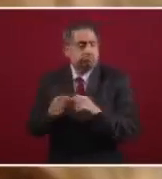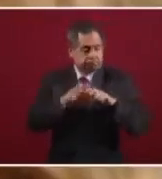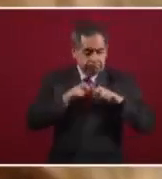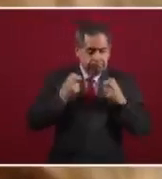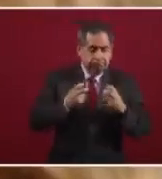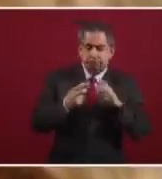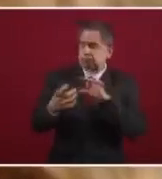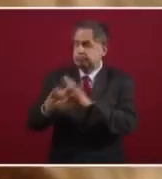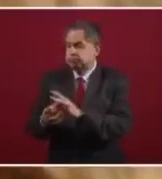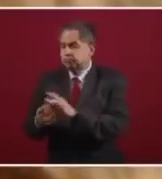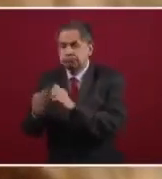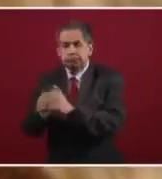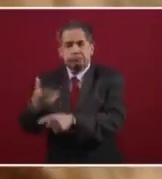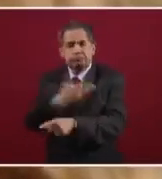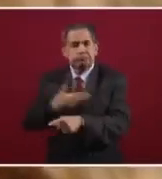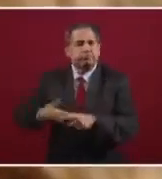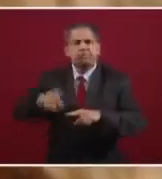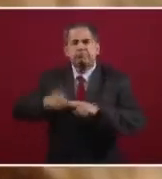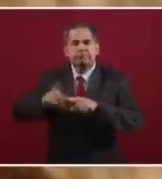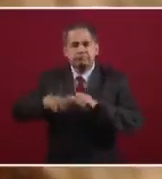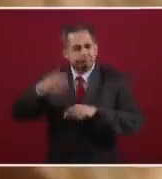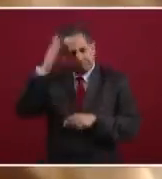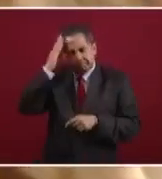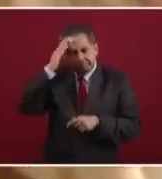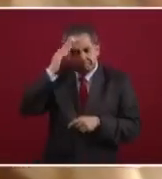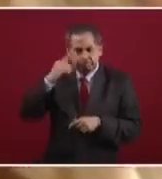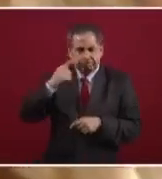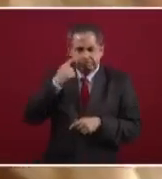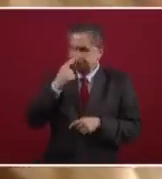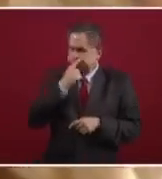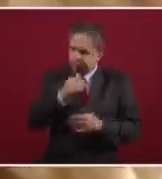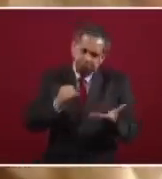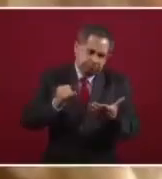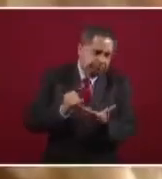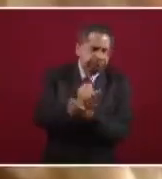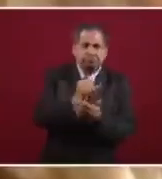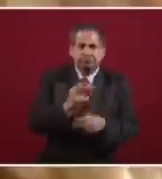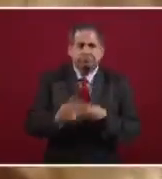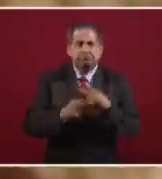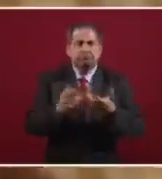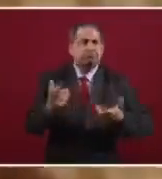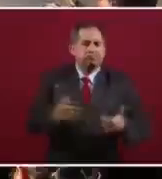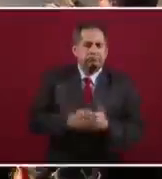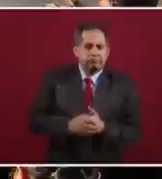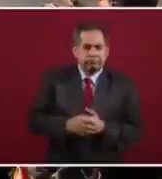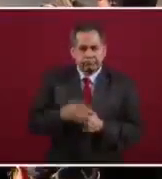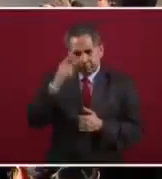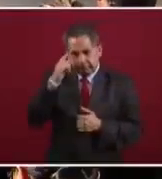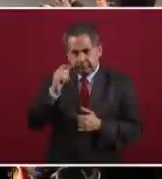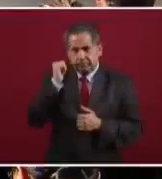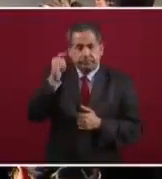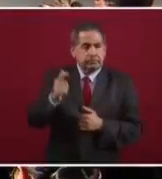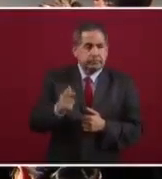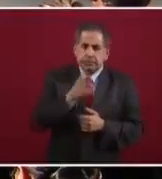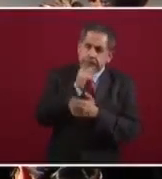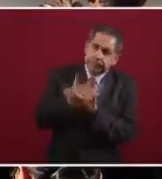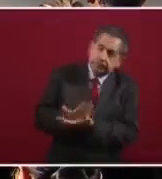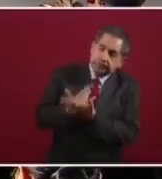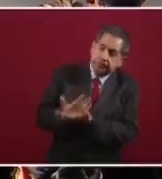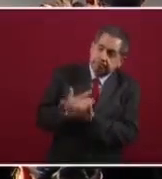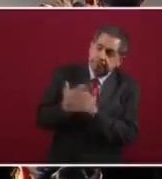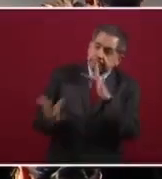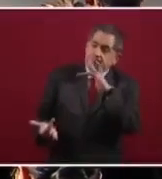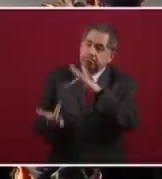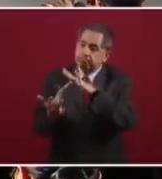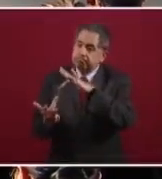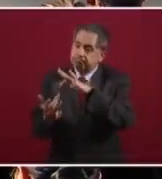el presidente, ¿quién va a ser el designado para tomar decisiones cuando no se puede esperar a conectarse,